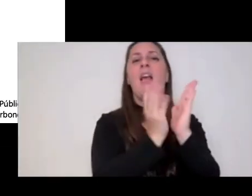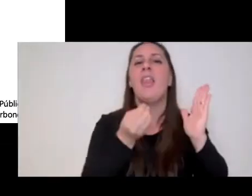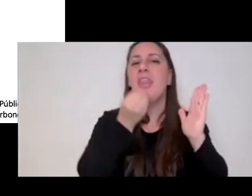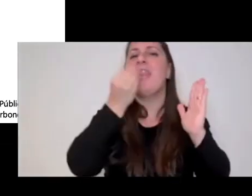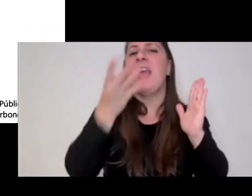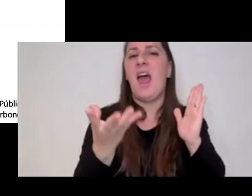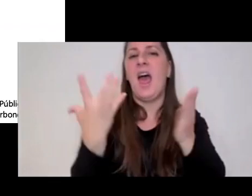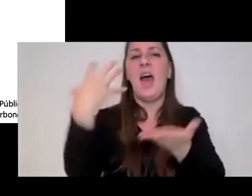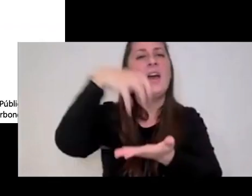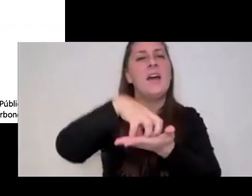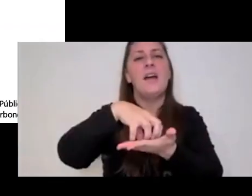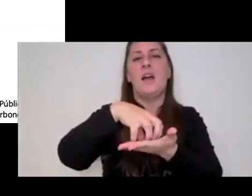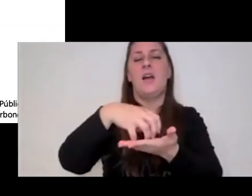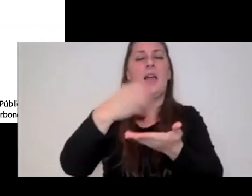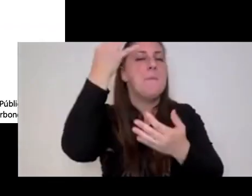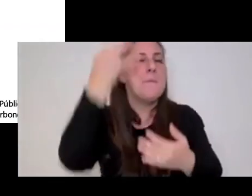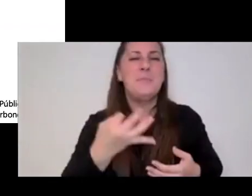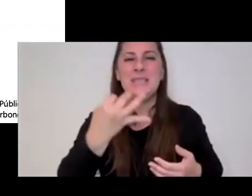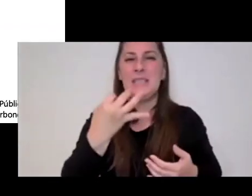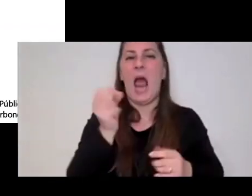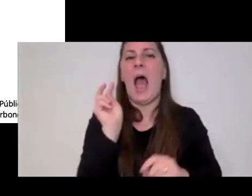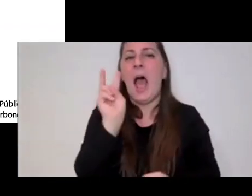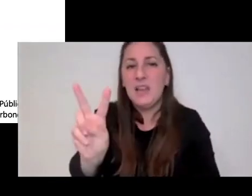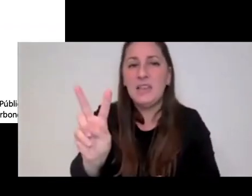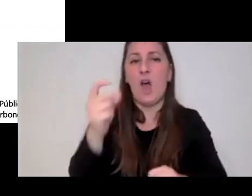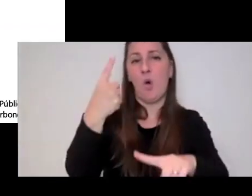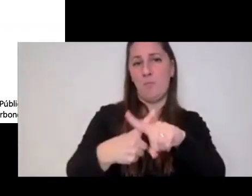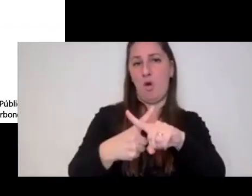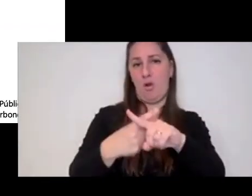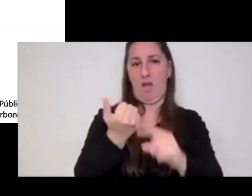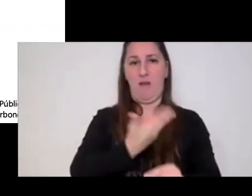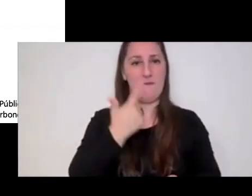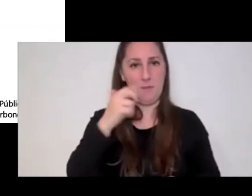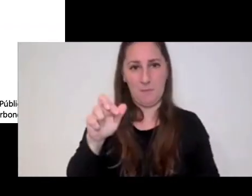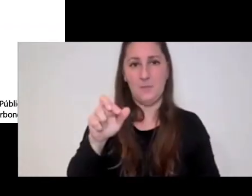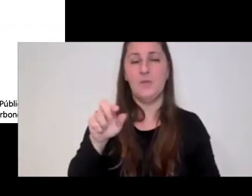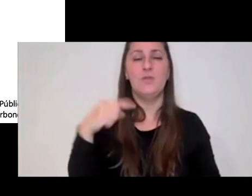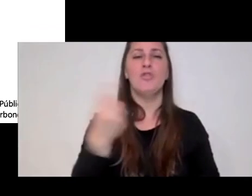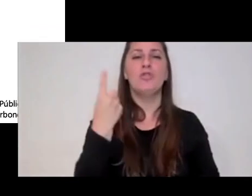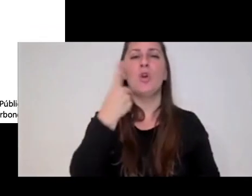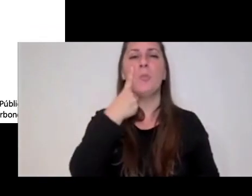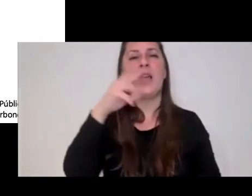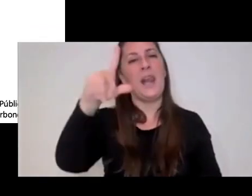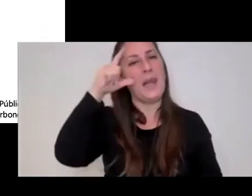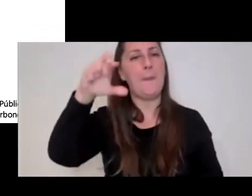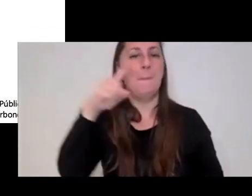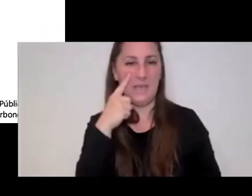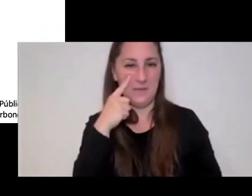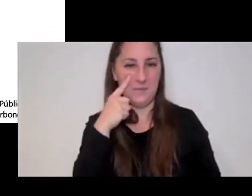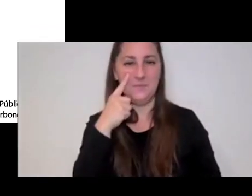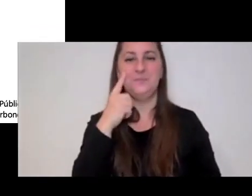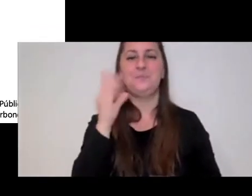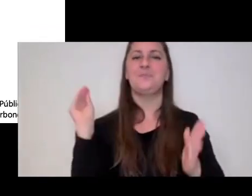un aplicativo específico habilitado por la Autoridad Fiscal Nacional, lo que nosotros conocemos como el REPI. Esto se encuentra normado en el